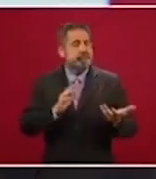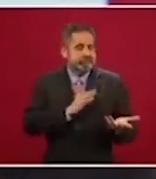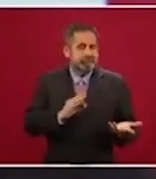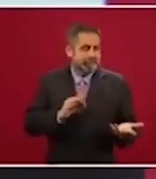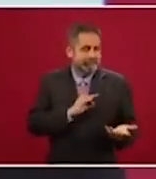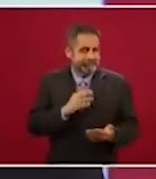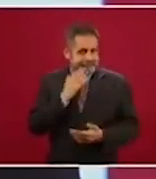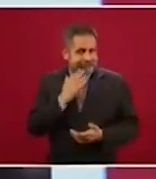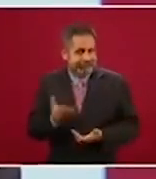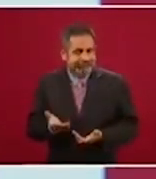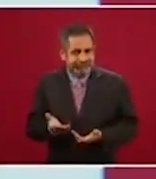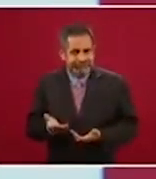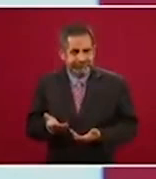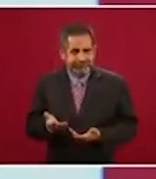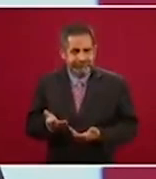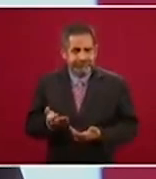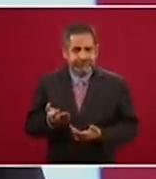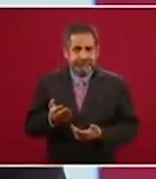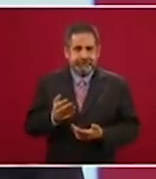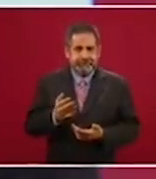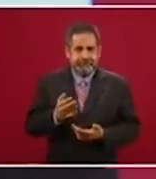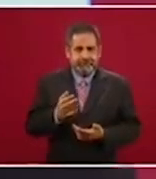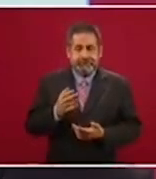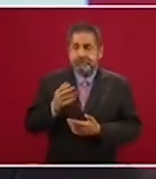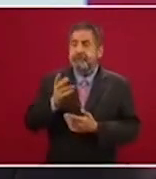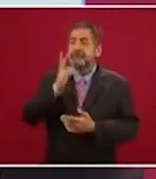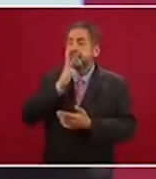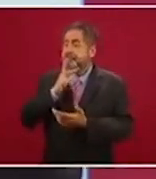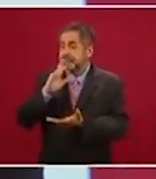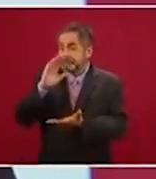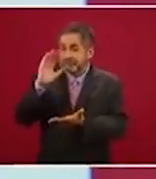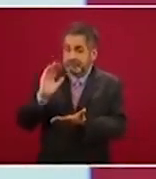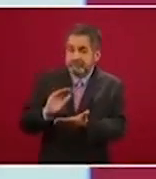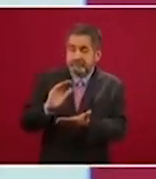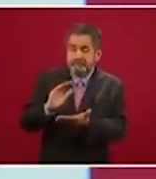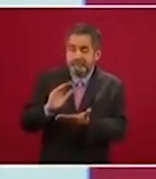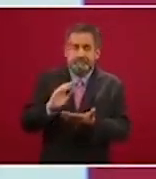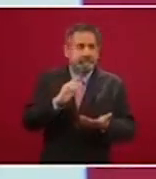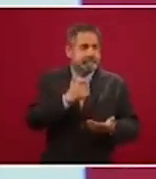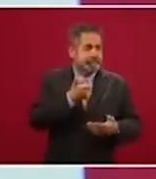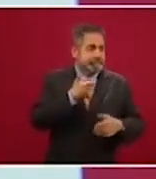la baja en el precio del petróleo crudo.